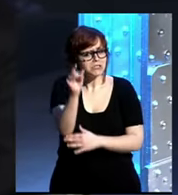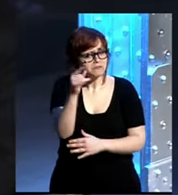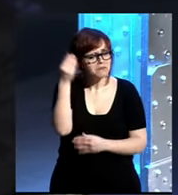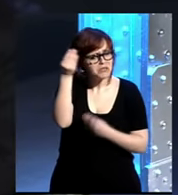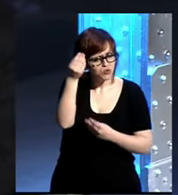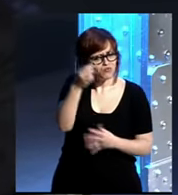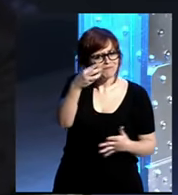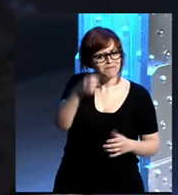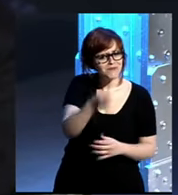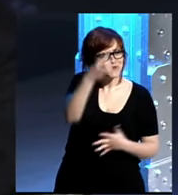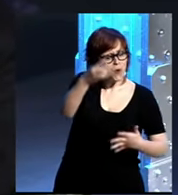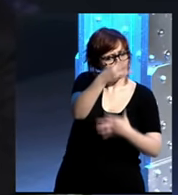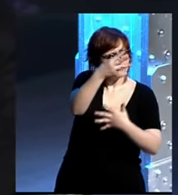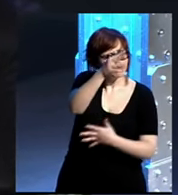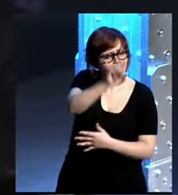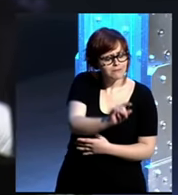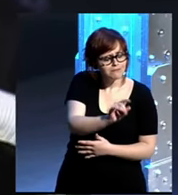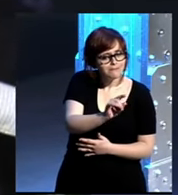8.